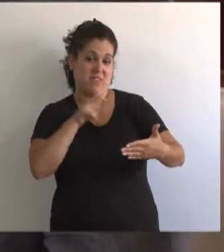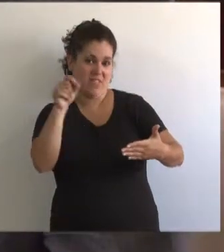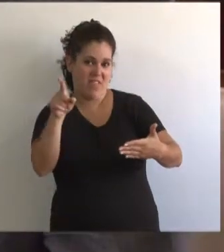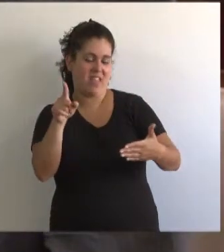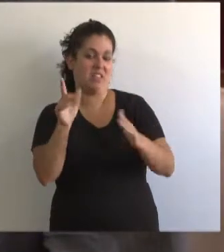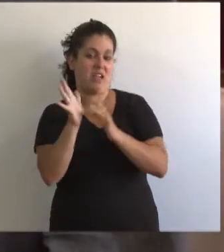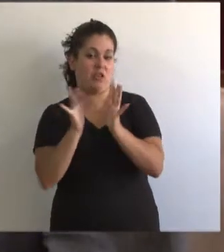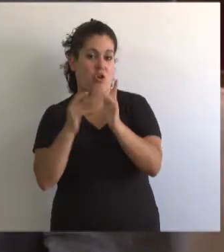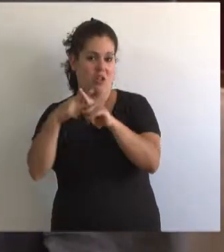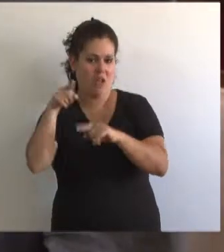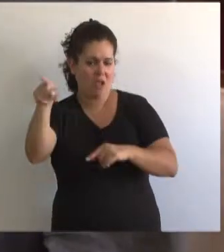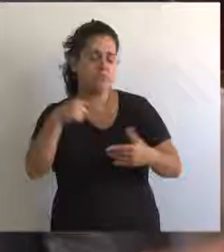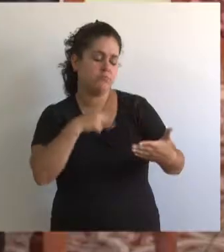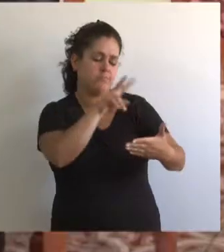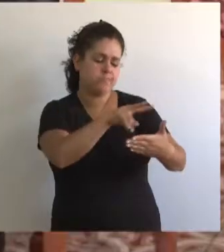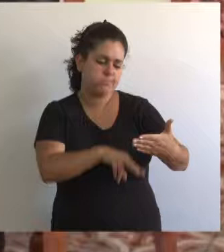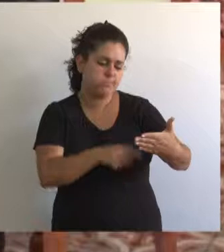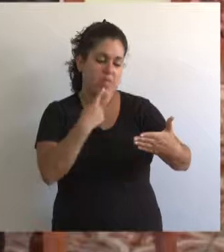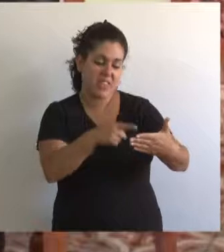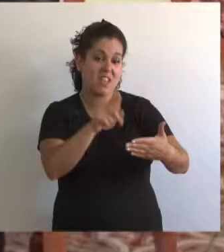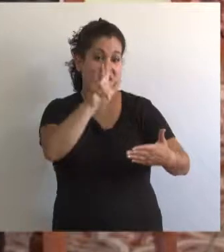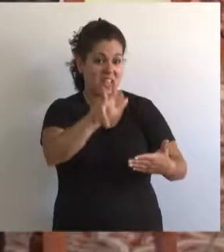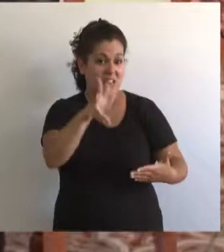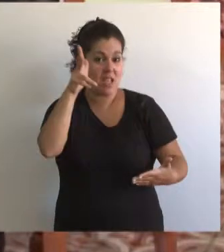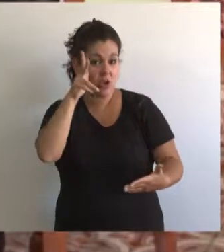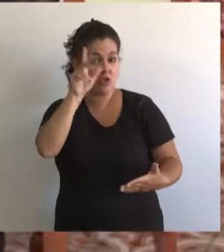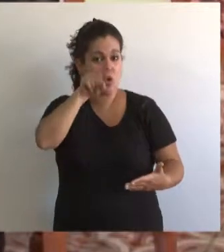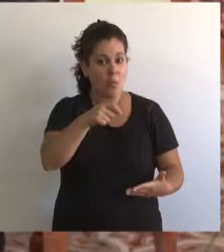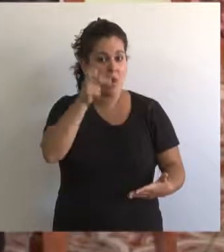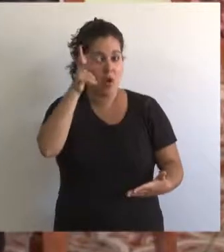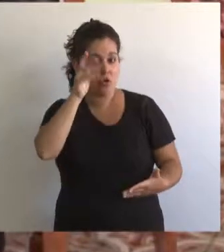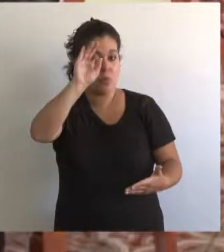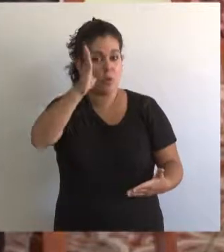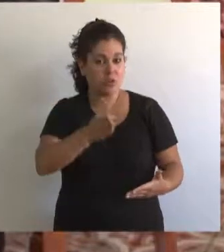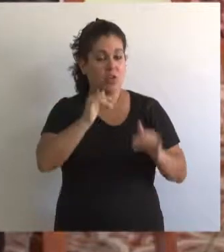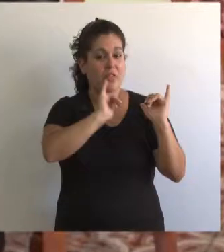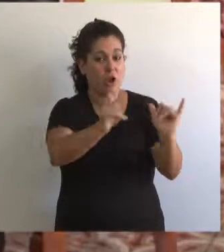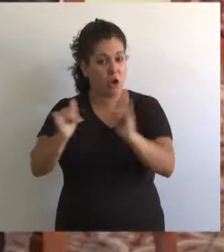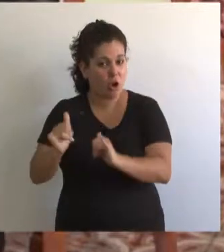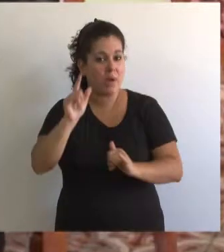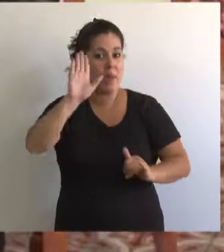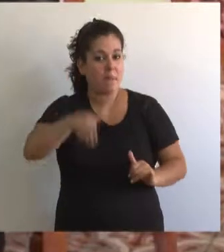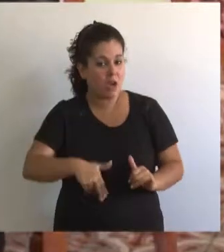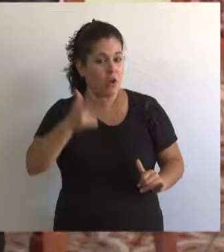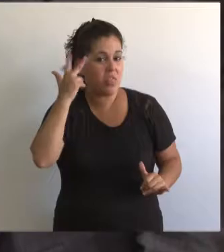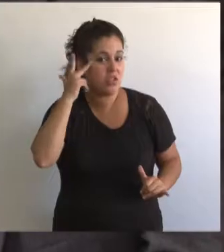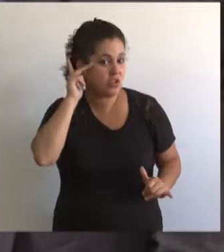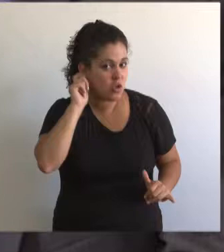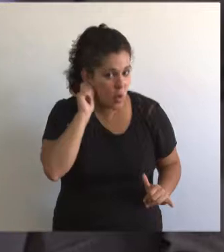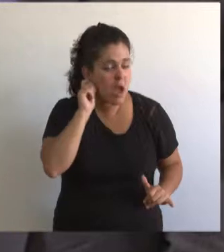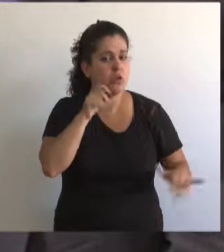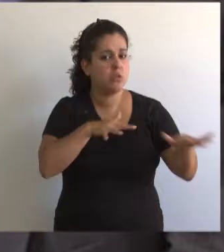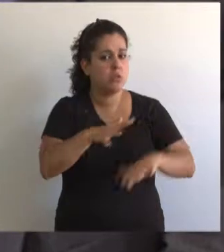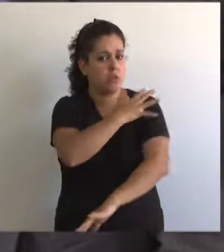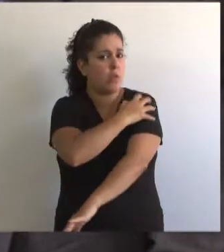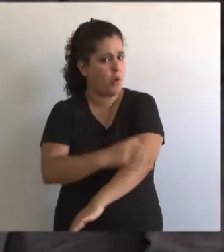Universidad Católica, Observatorio Social, y ahí expresa que el 38,8% de los jóvenes menores de 18